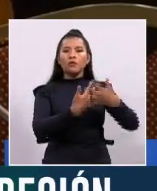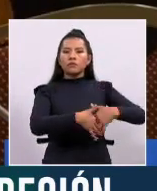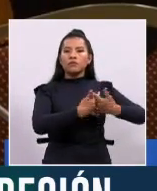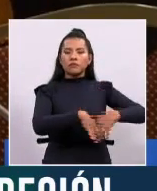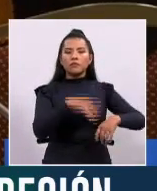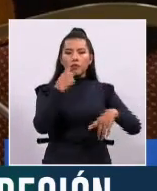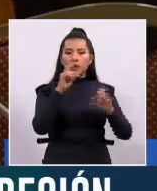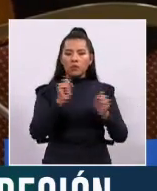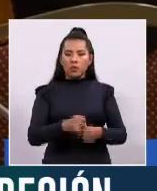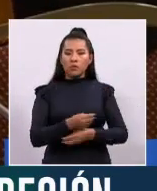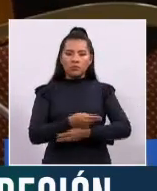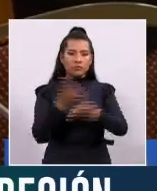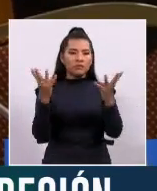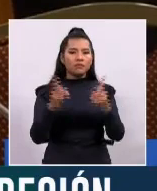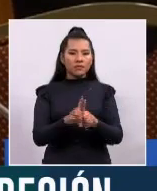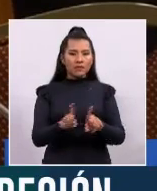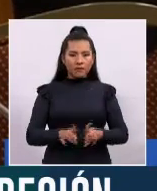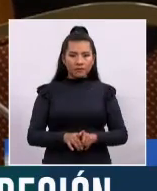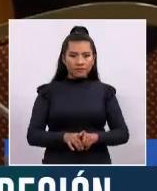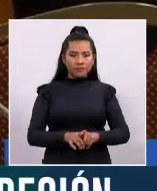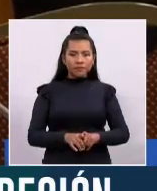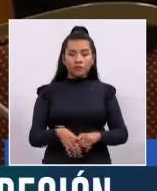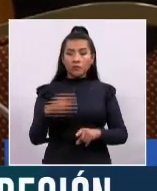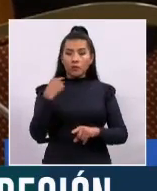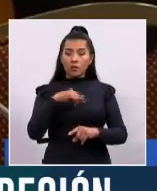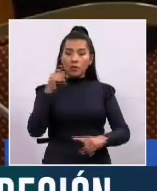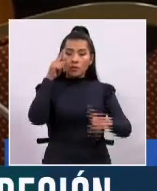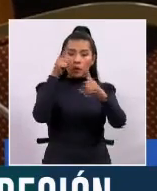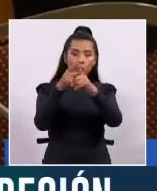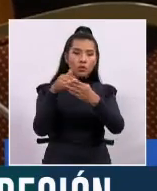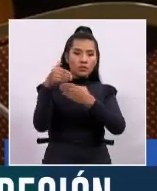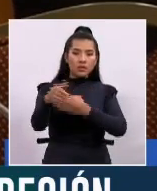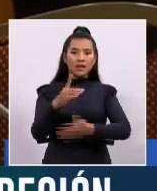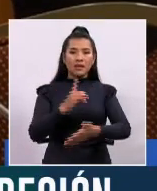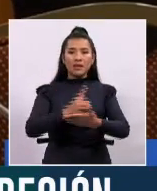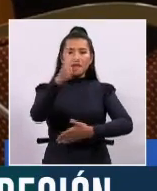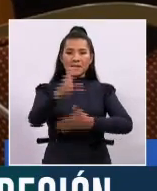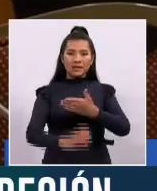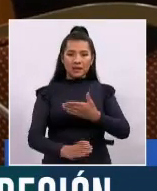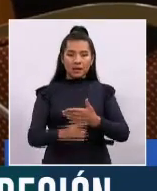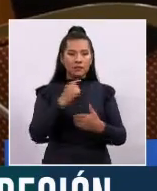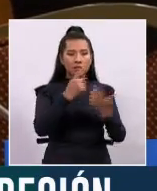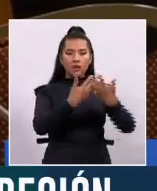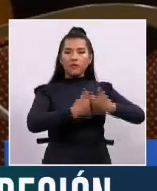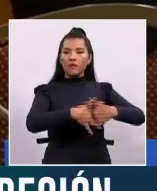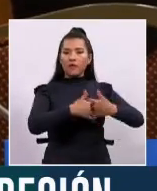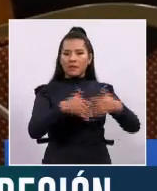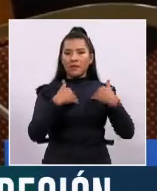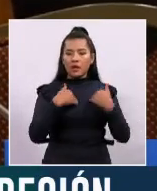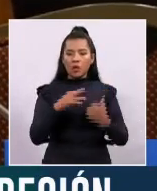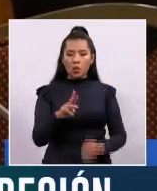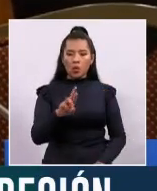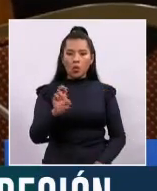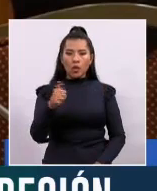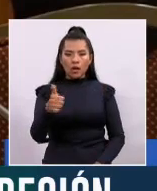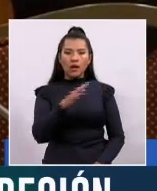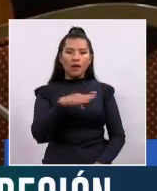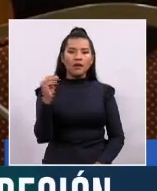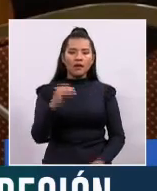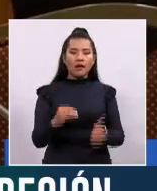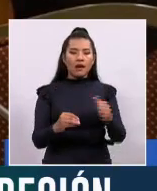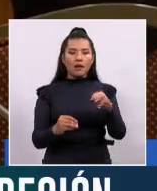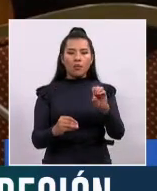región. Tenemos previsto para diciembre de este año que nuestra planta de urea y amoníaco alcance